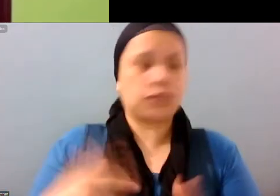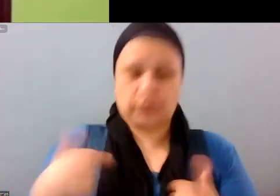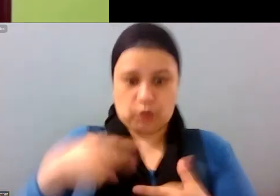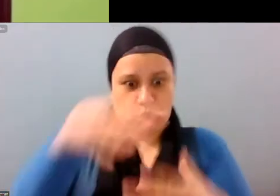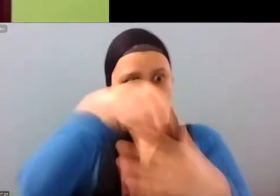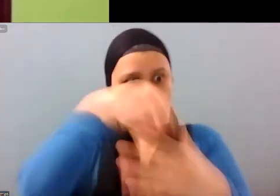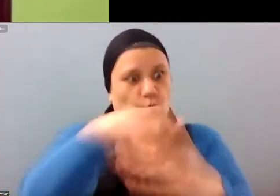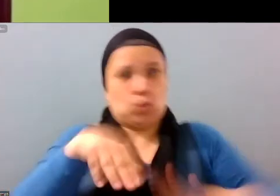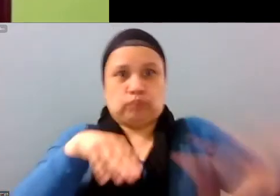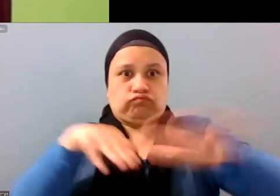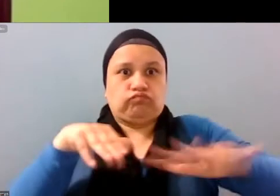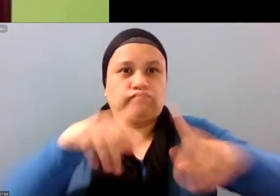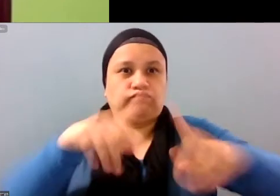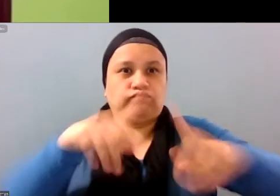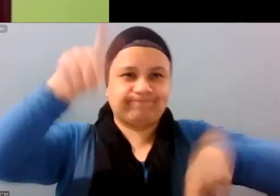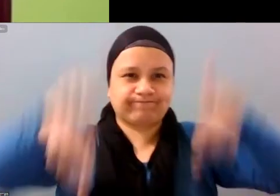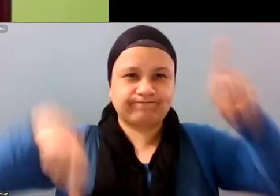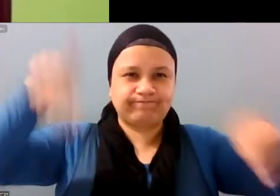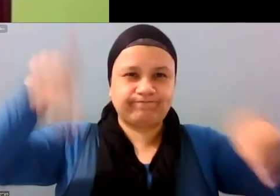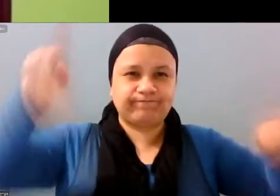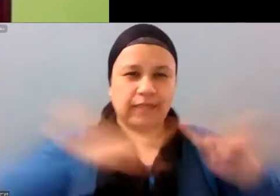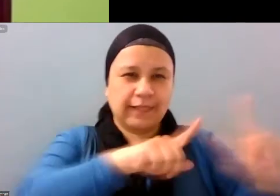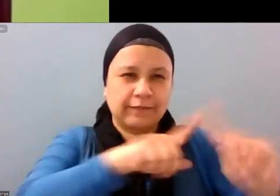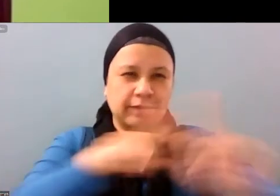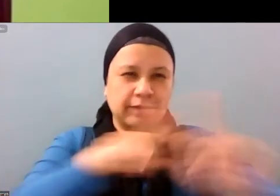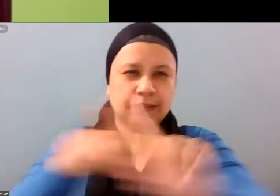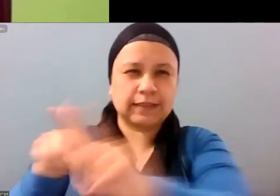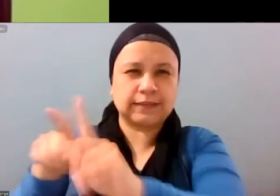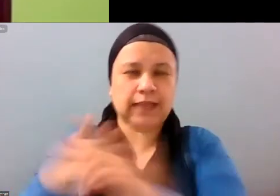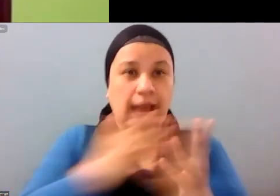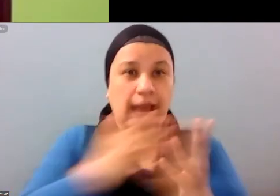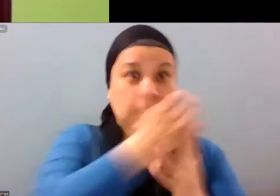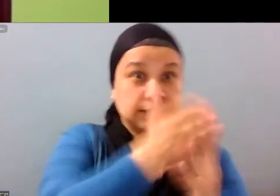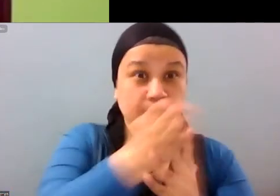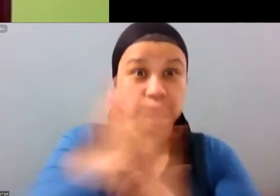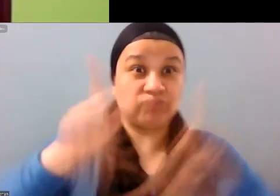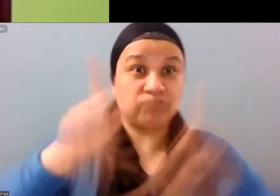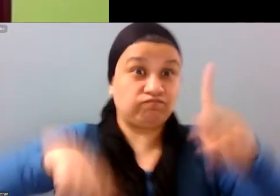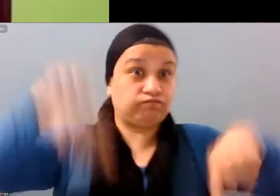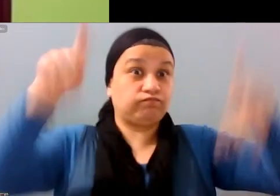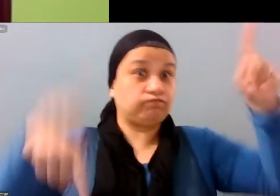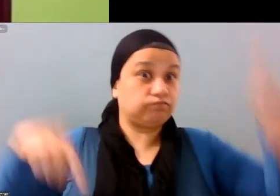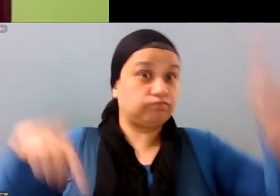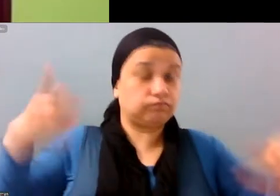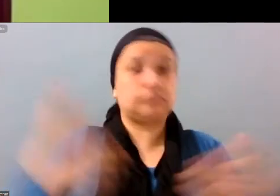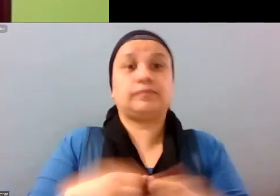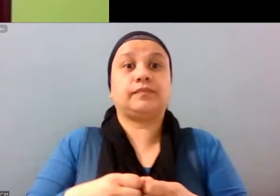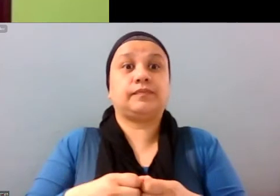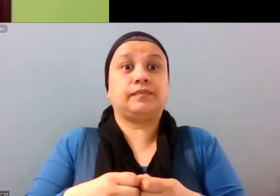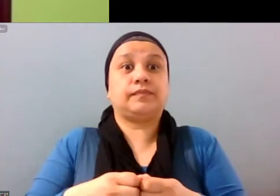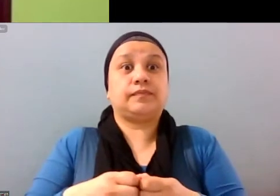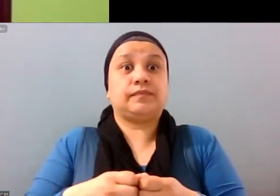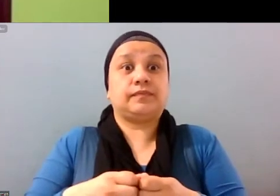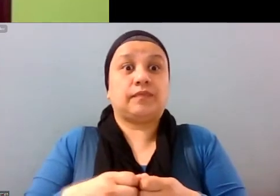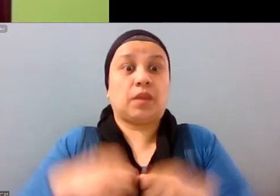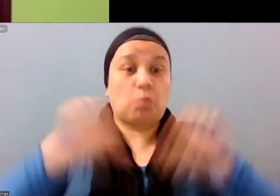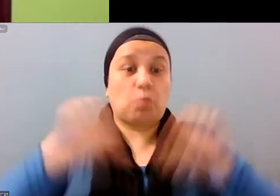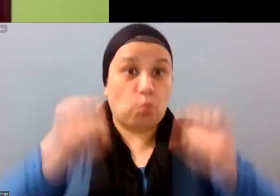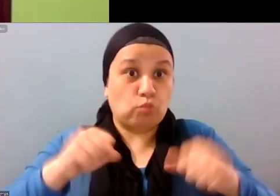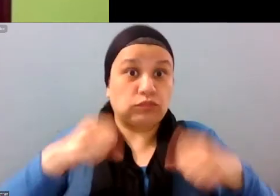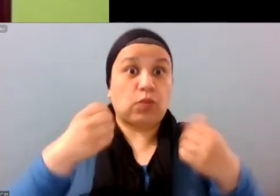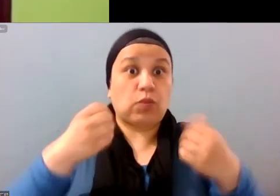diferenciación en cuanto al acceso en cuanto a la velocidad de apropiación del conocimiento